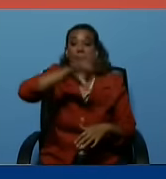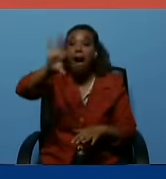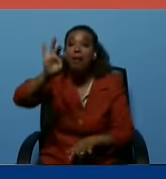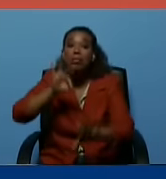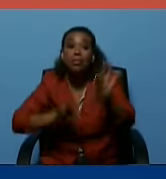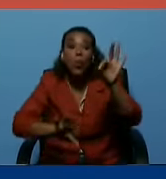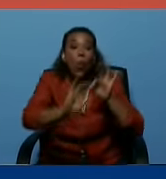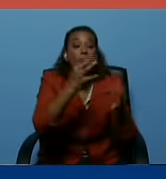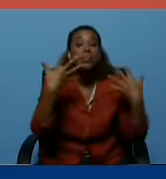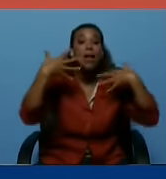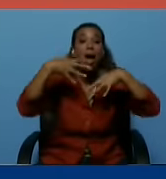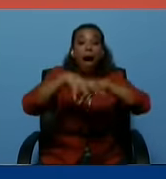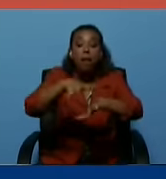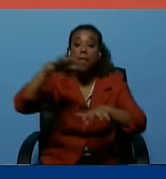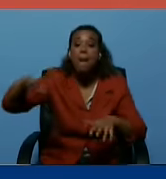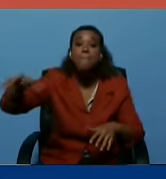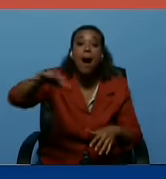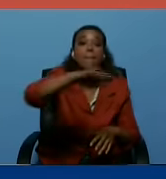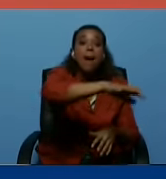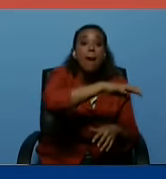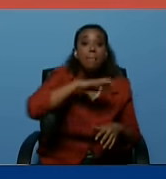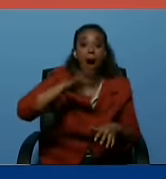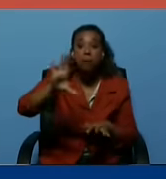sus integrantes.